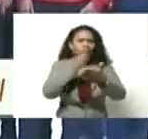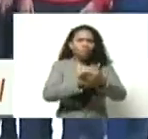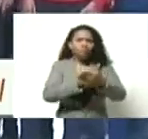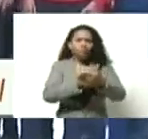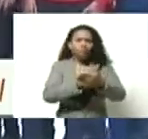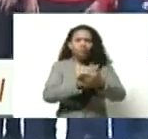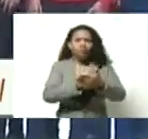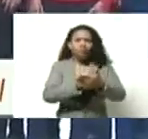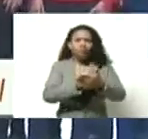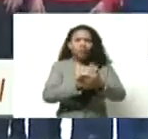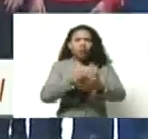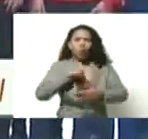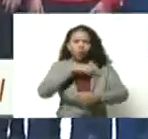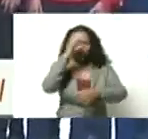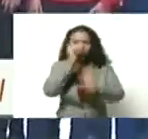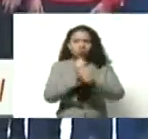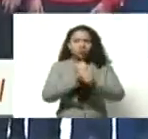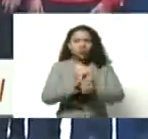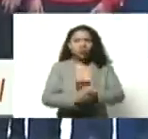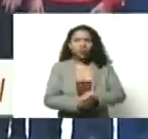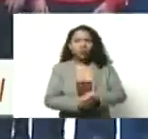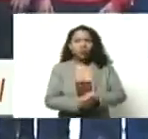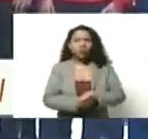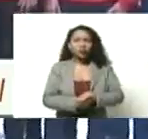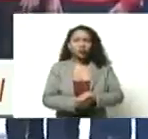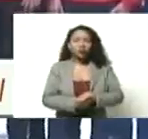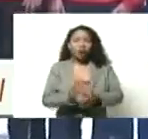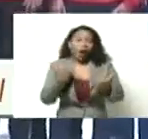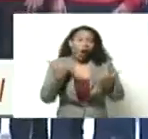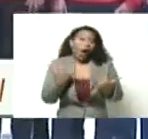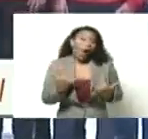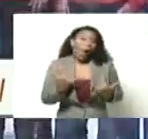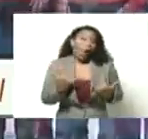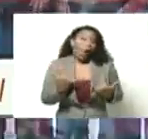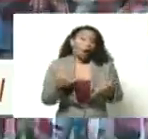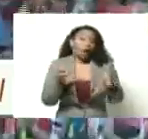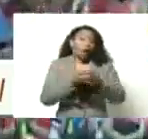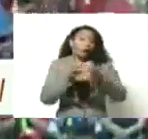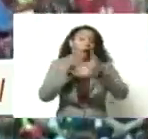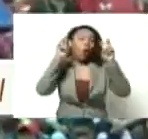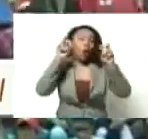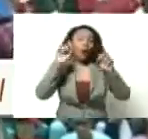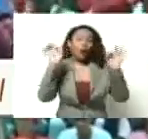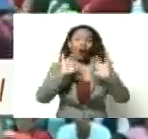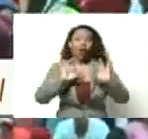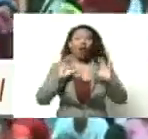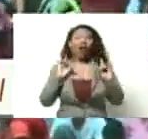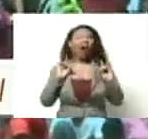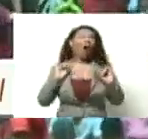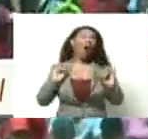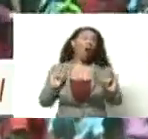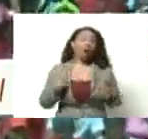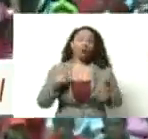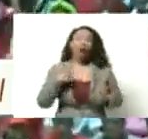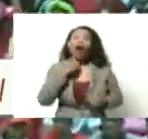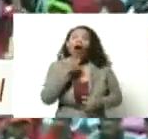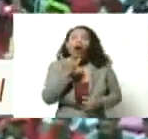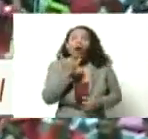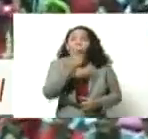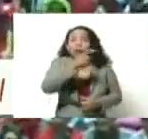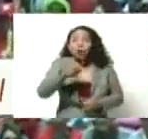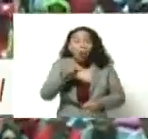constantes en nuestro trabajo constante Ahora Ustedes son un equipo nuevo aquí nadie debe estar cansado verdad alguien está obligado